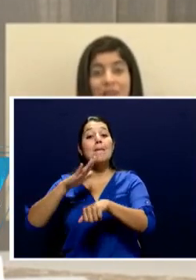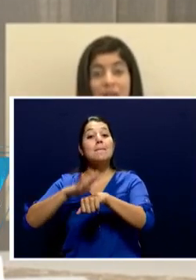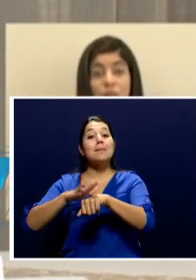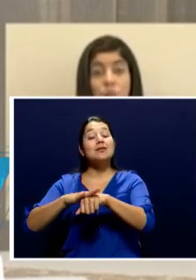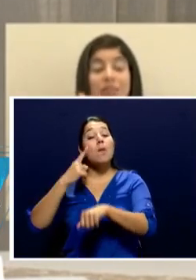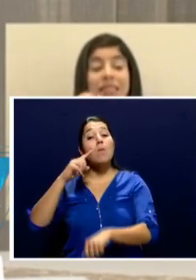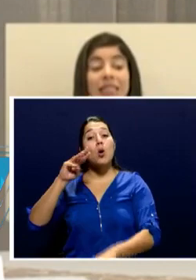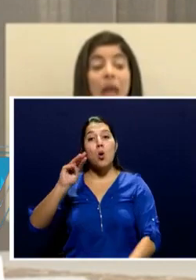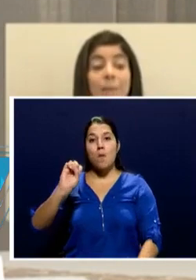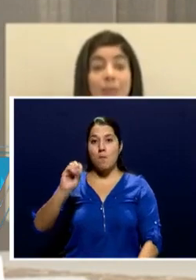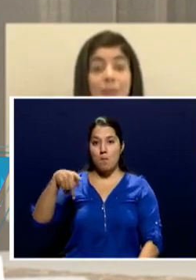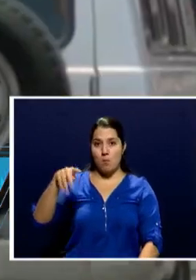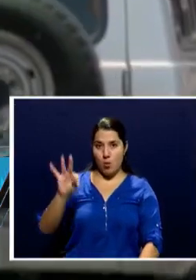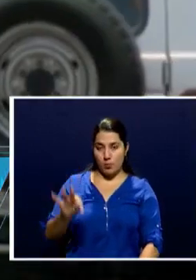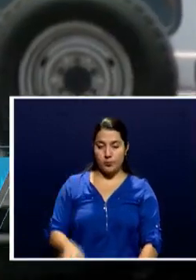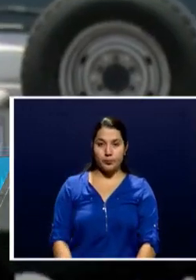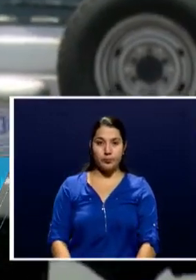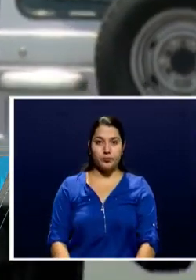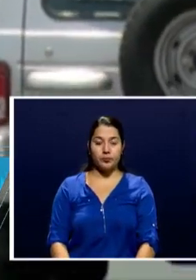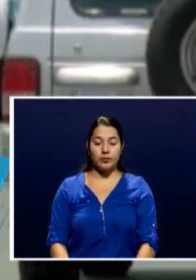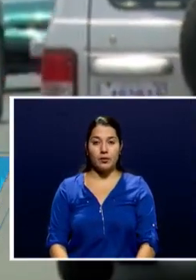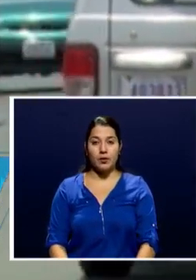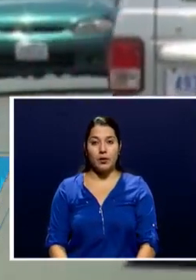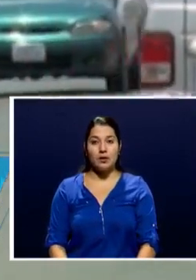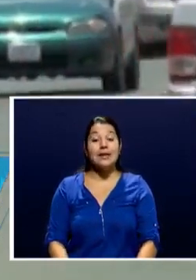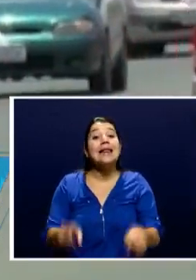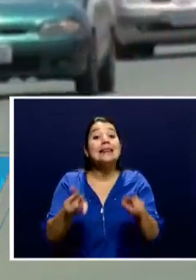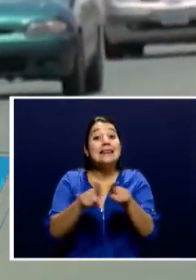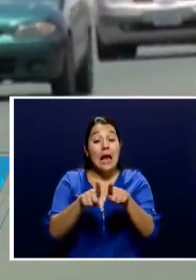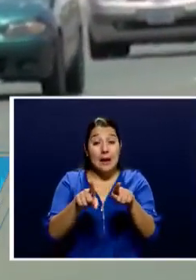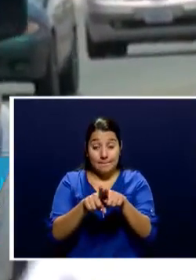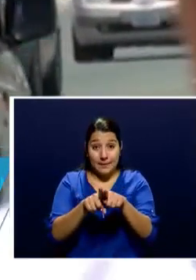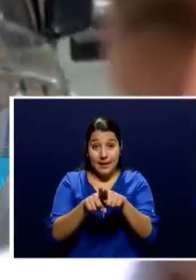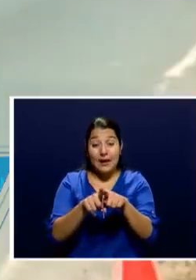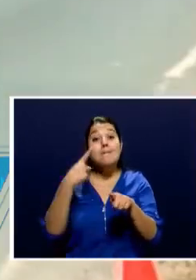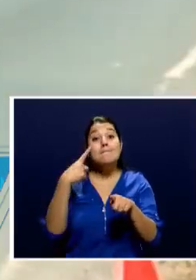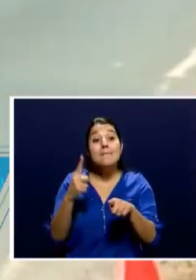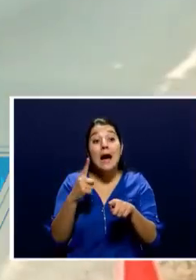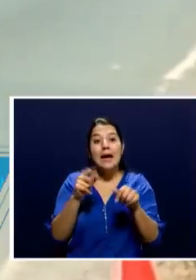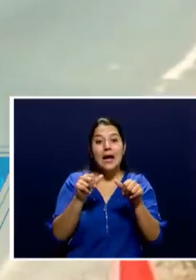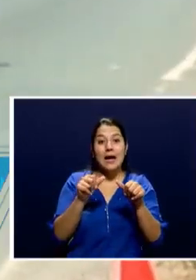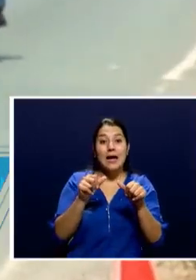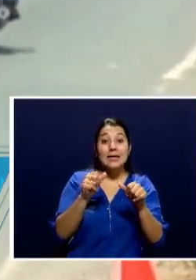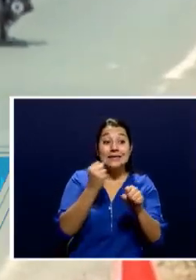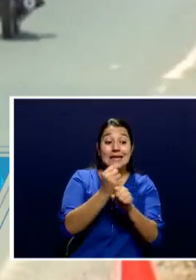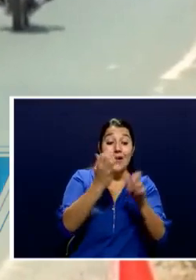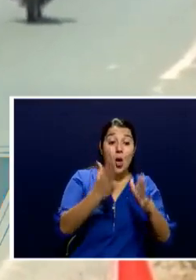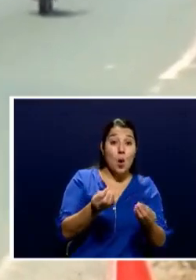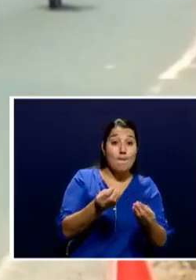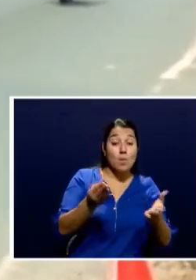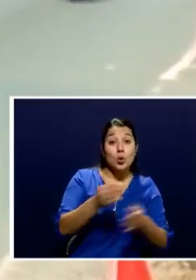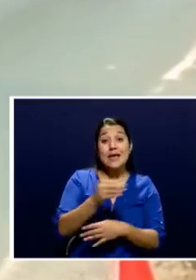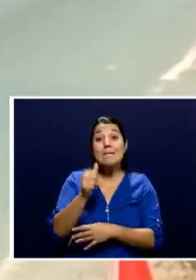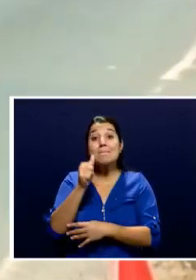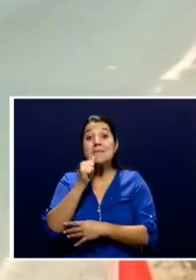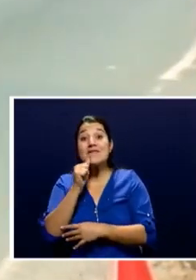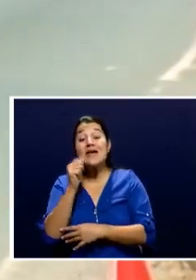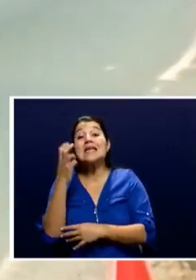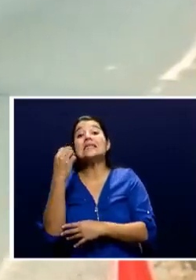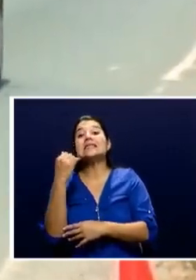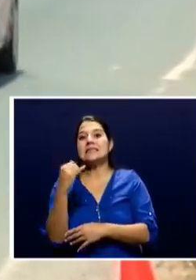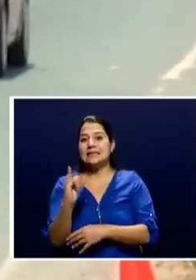el respectivo permiso al día. Otra de las excepciones regirá para el sector público y privado que trabajen en el horario de